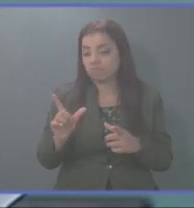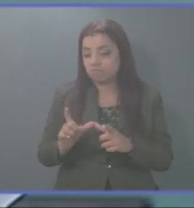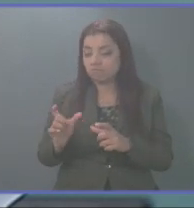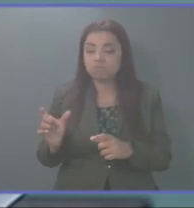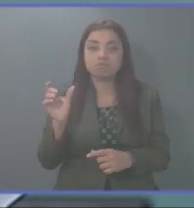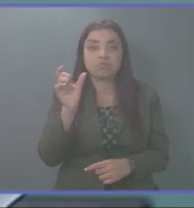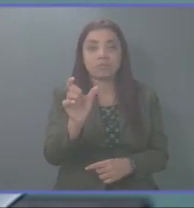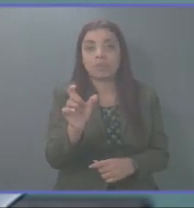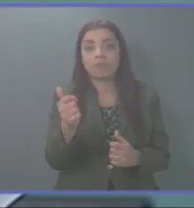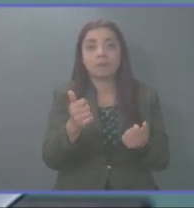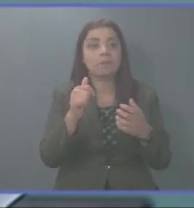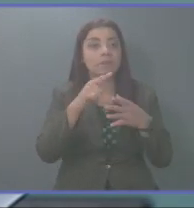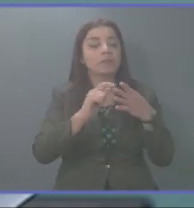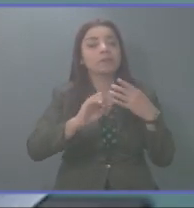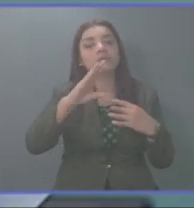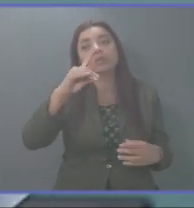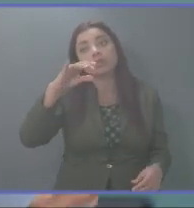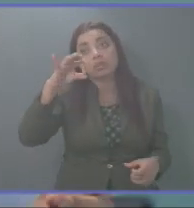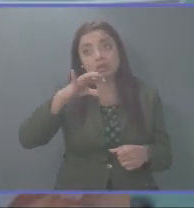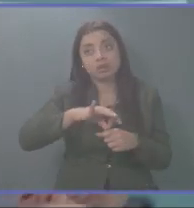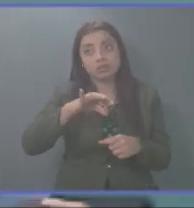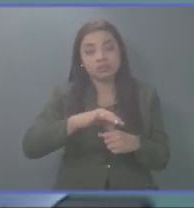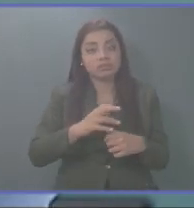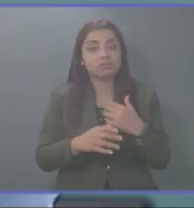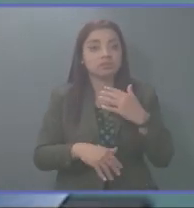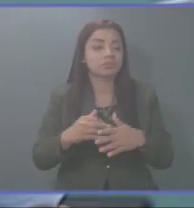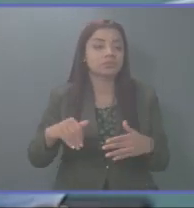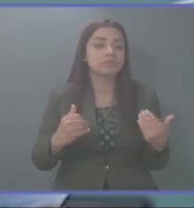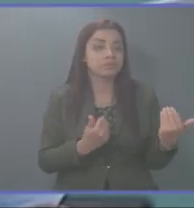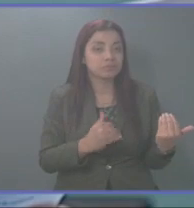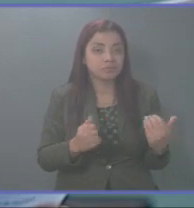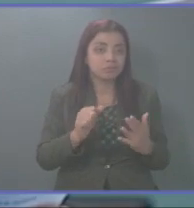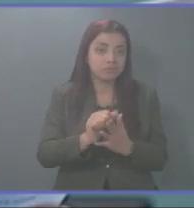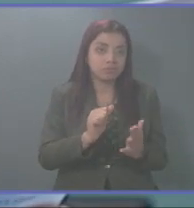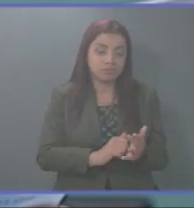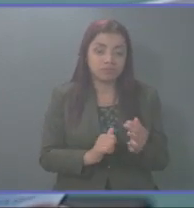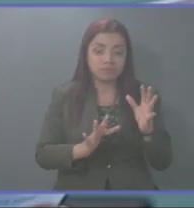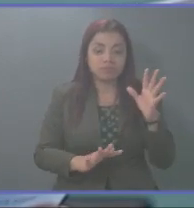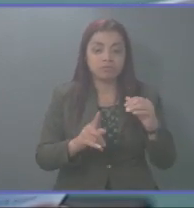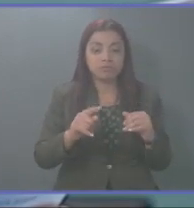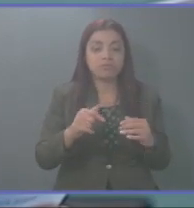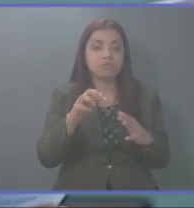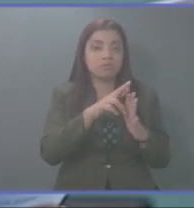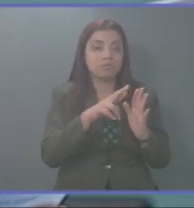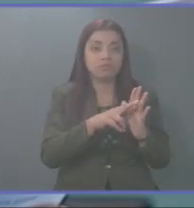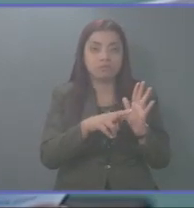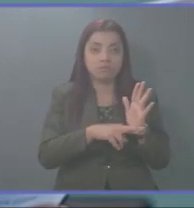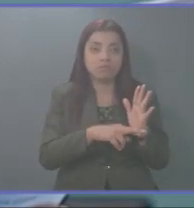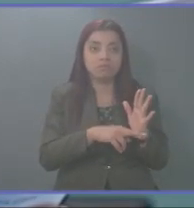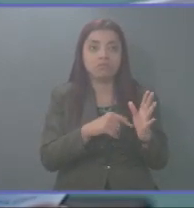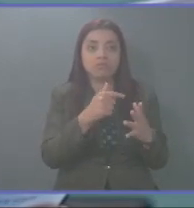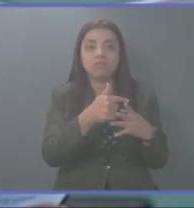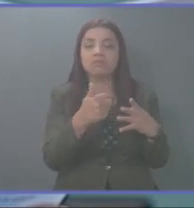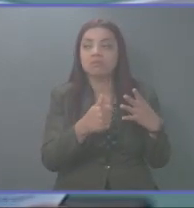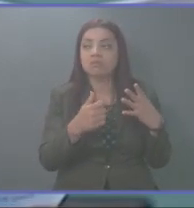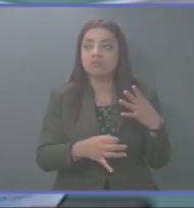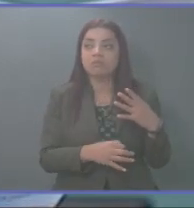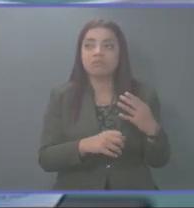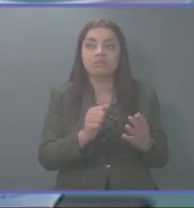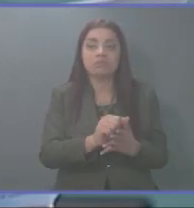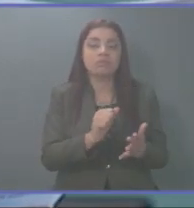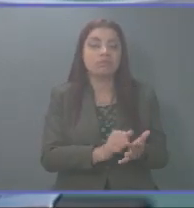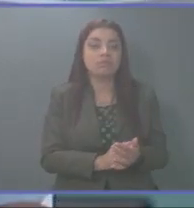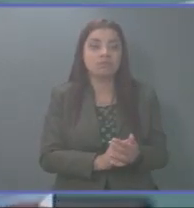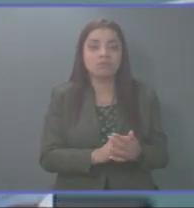Código Electoral para los organismos electorales temporales. Artículo 11. Refórmase el inciso primero del artículo 14